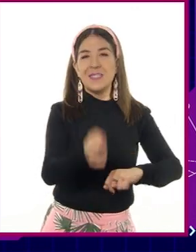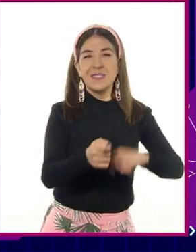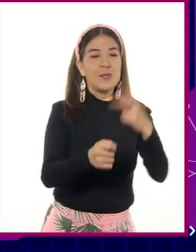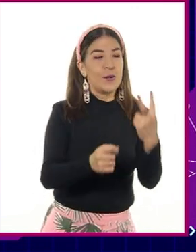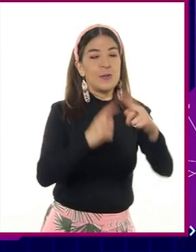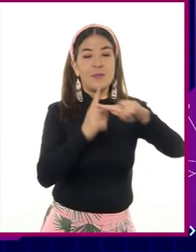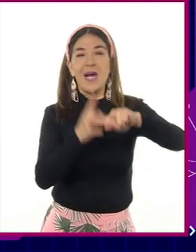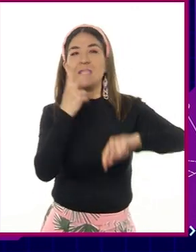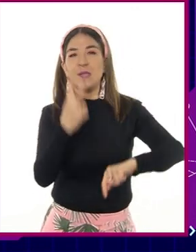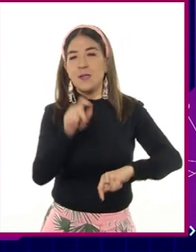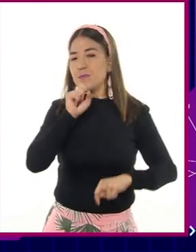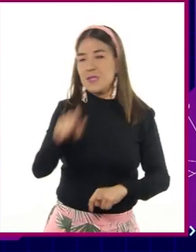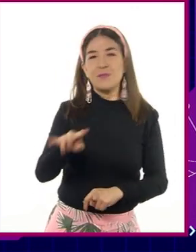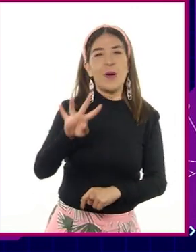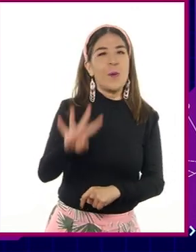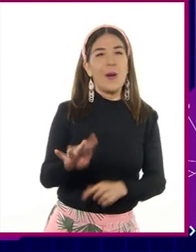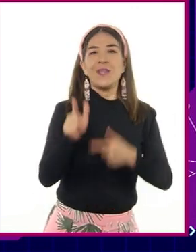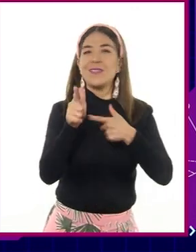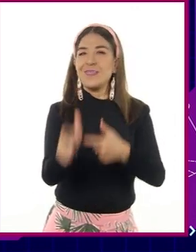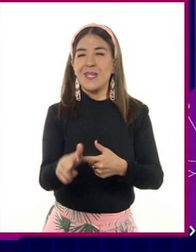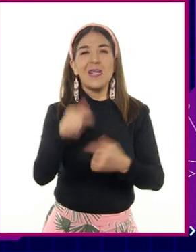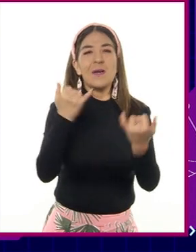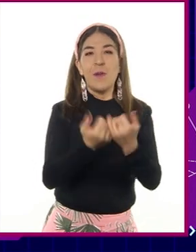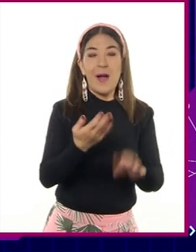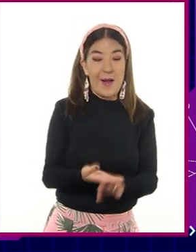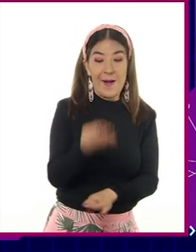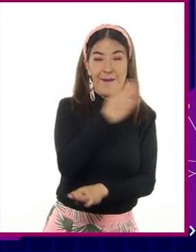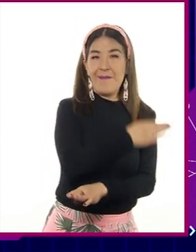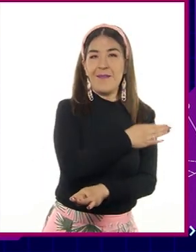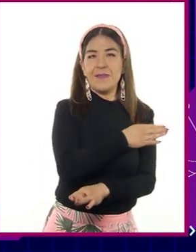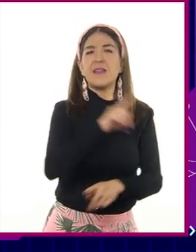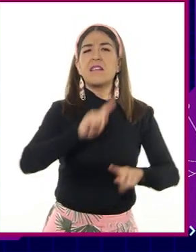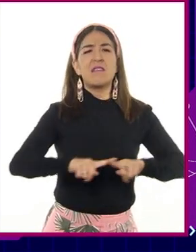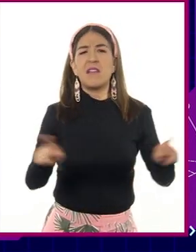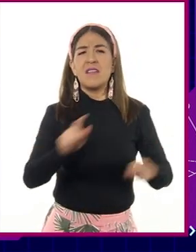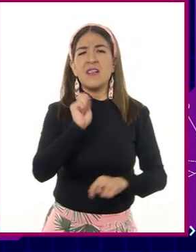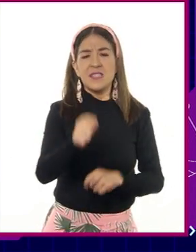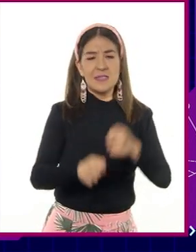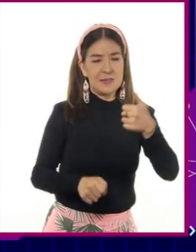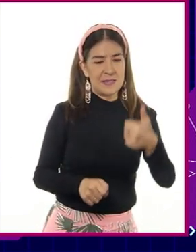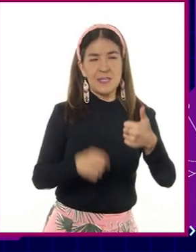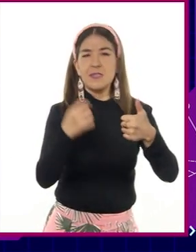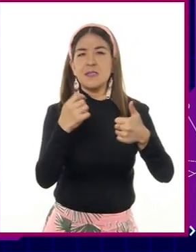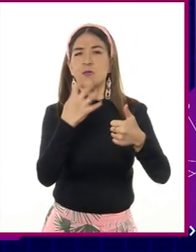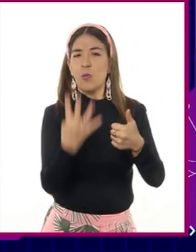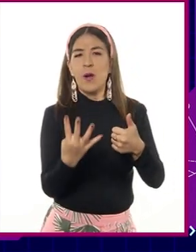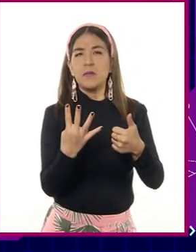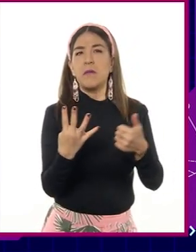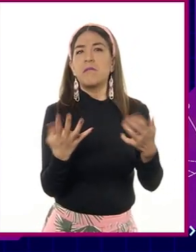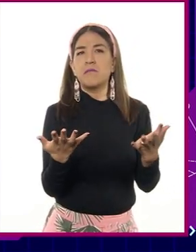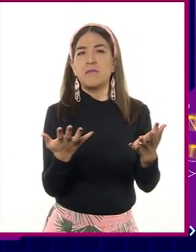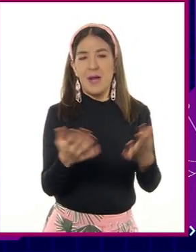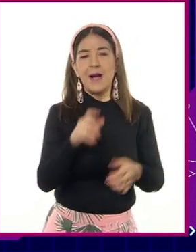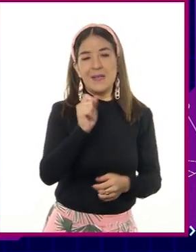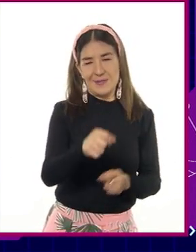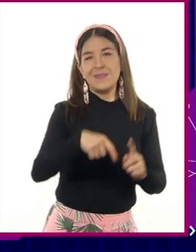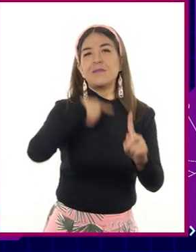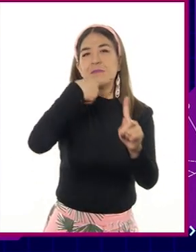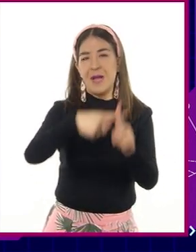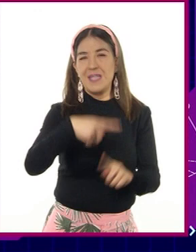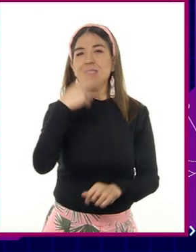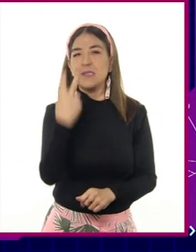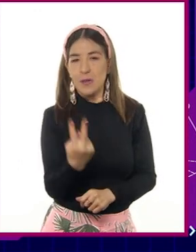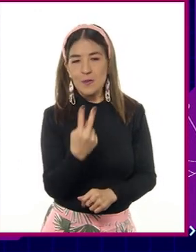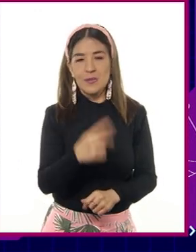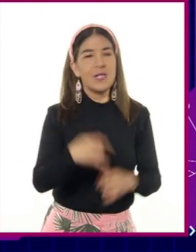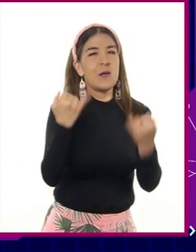que existe entre cada término y su antecesor. La diferencia entre 6 y 4 es 2. La diferencia entre 8 y